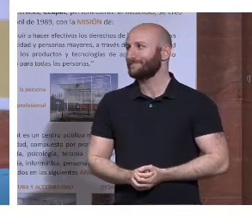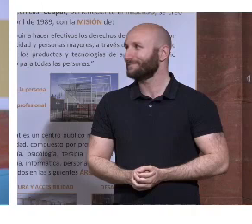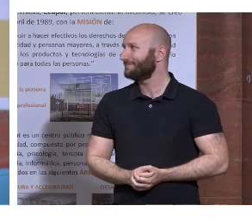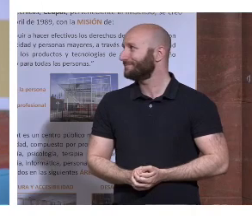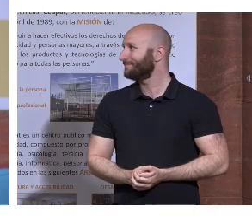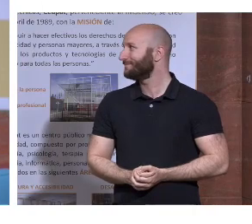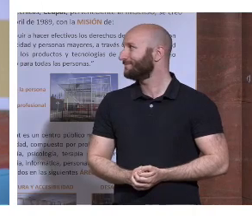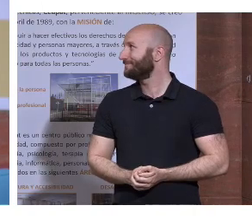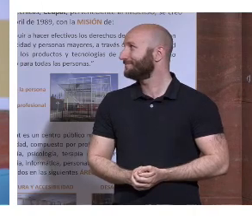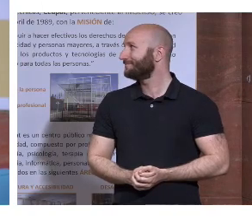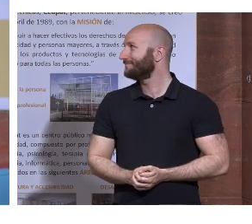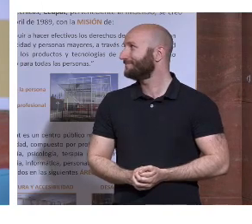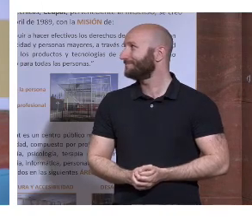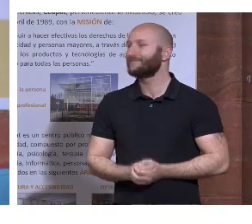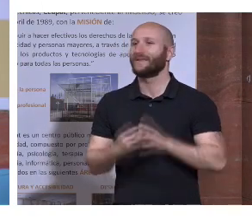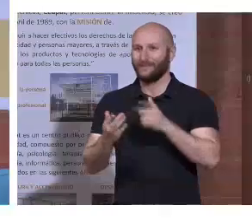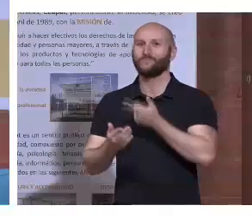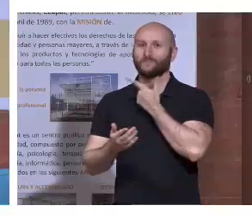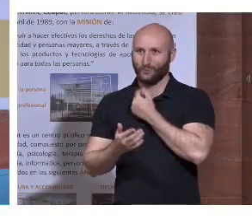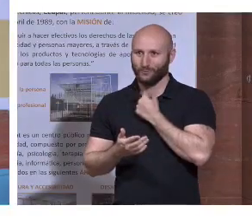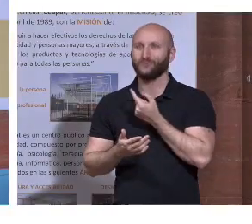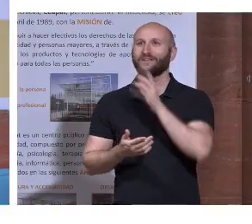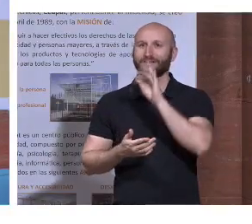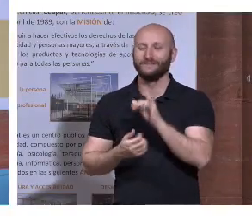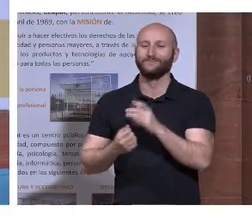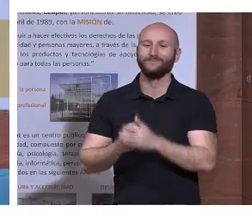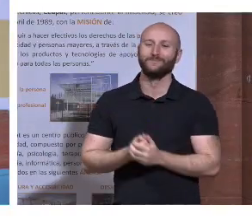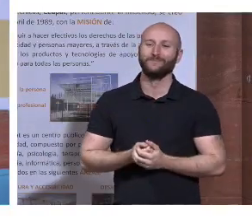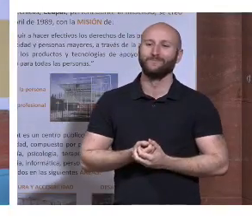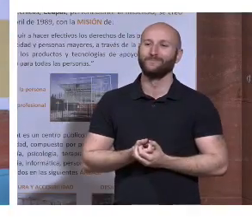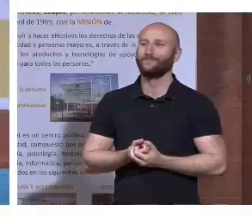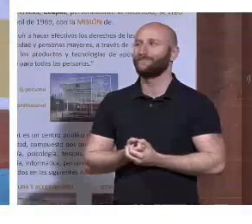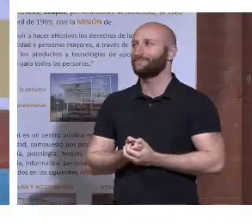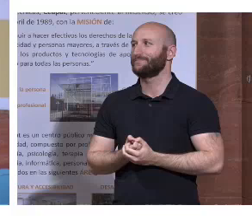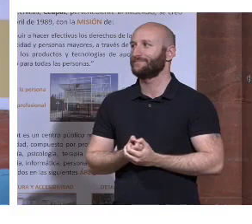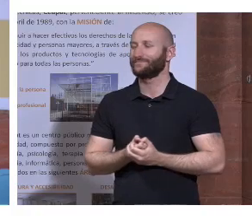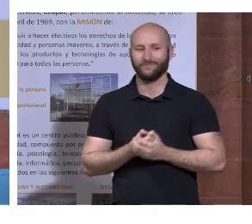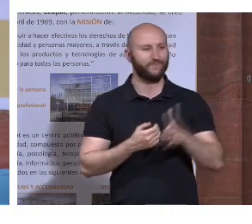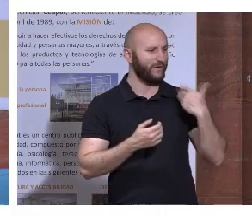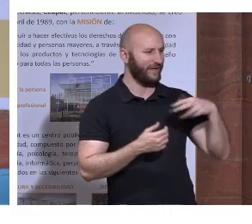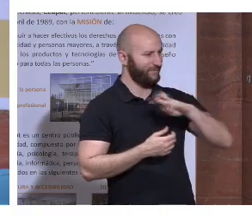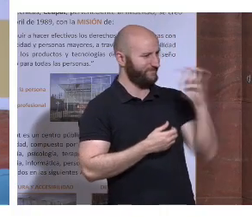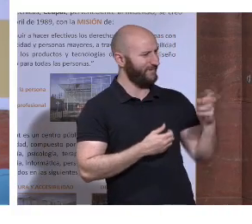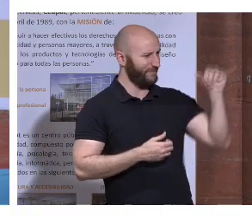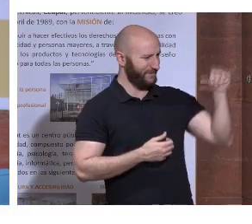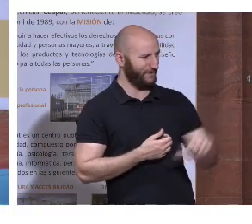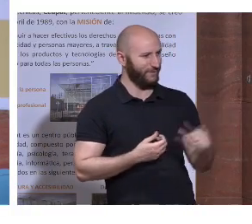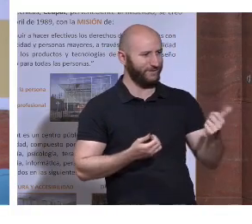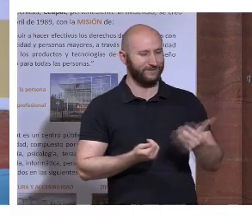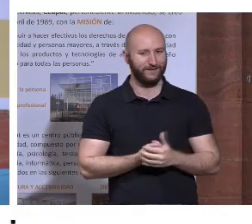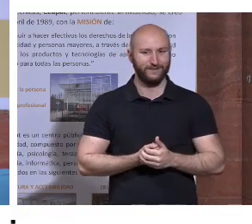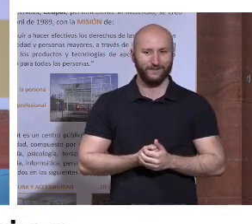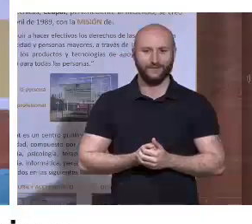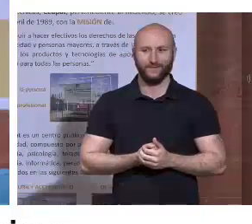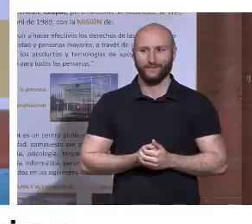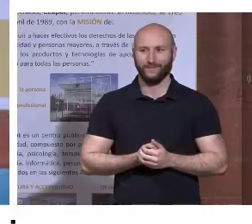variables. Me gusta. Quieta. A ver, espera un momento. O sea, tienes ahí varias películas, ¿no? Vale. Y